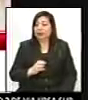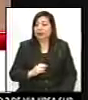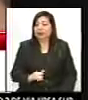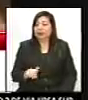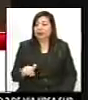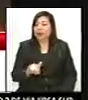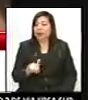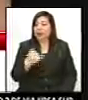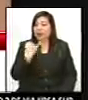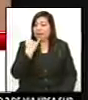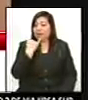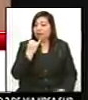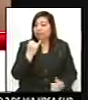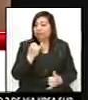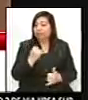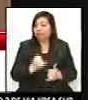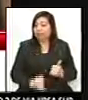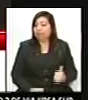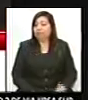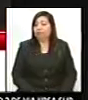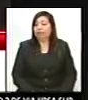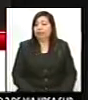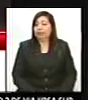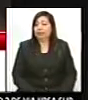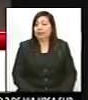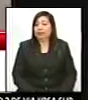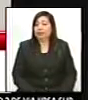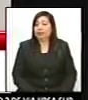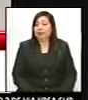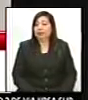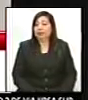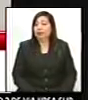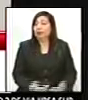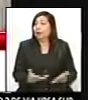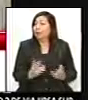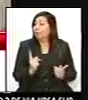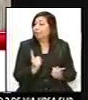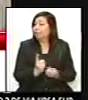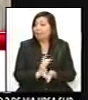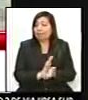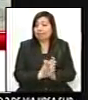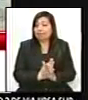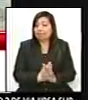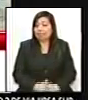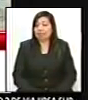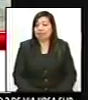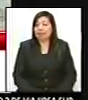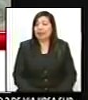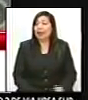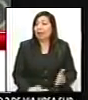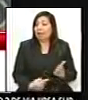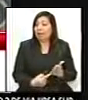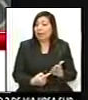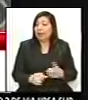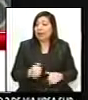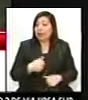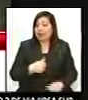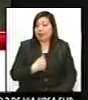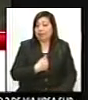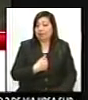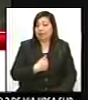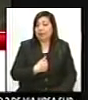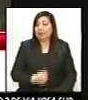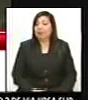Igual, de información incompleta en relación a la determinación de servidumbres, donde no se había precisado las características técnicas de las mismas.